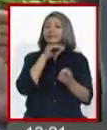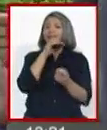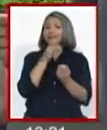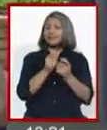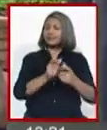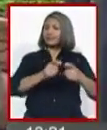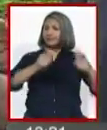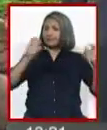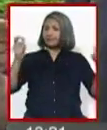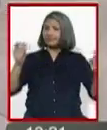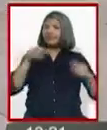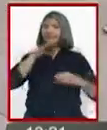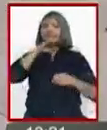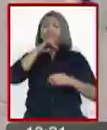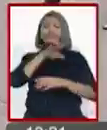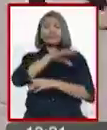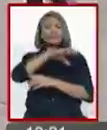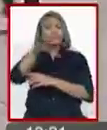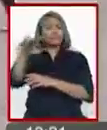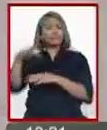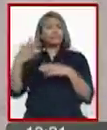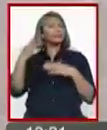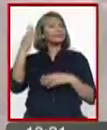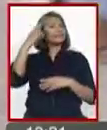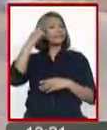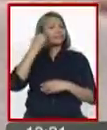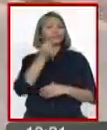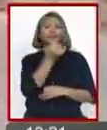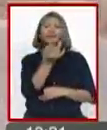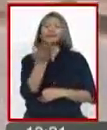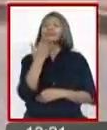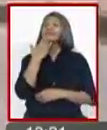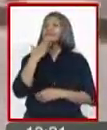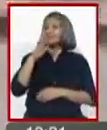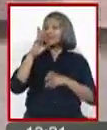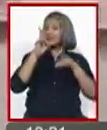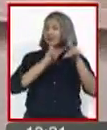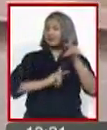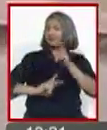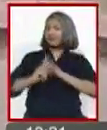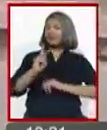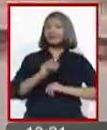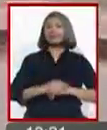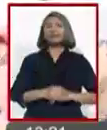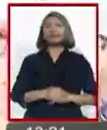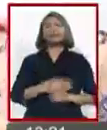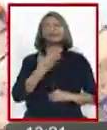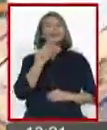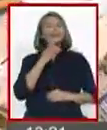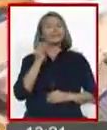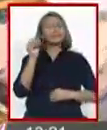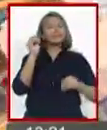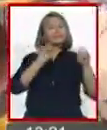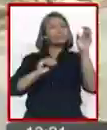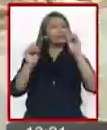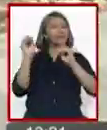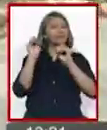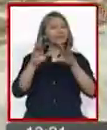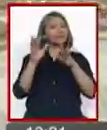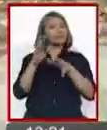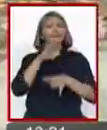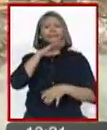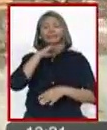los macro basurales que se están formando en nuestra ciudad a causa de algunos malos vecinos, algunos malos comerciantes que hacen una mala disposición de los residuos.